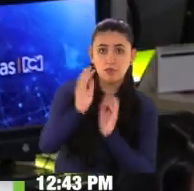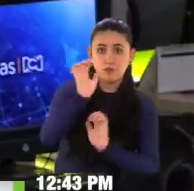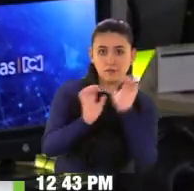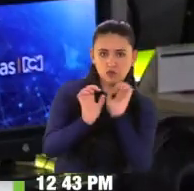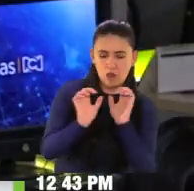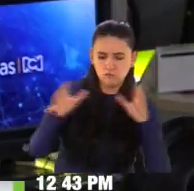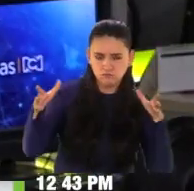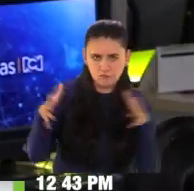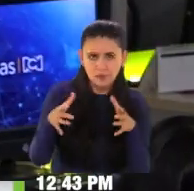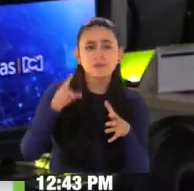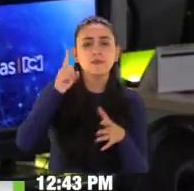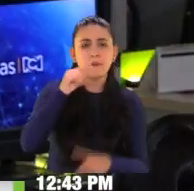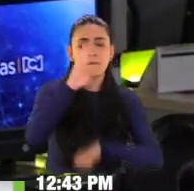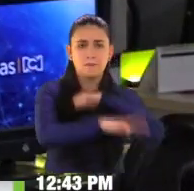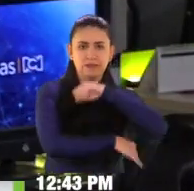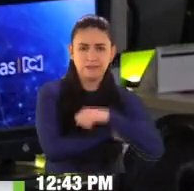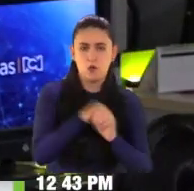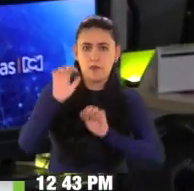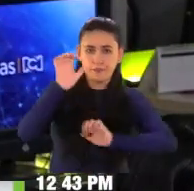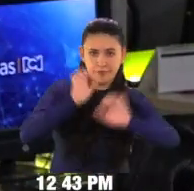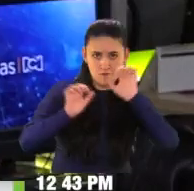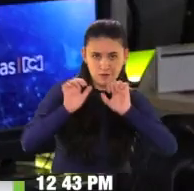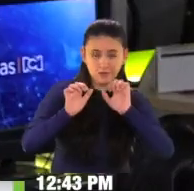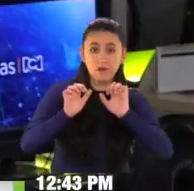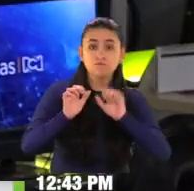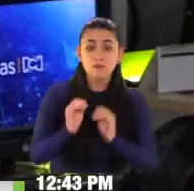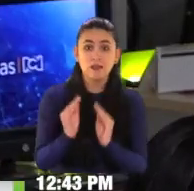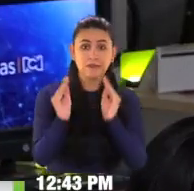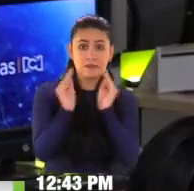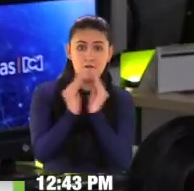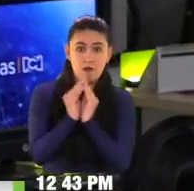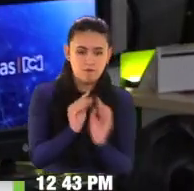y 9% menores en total abandono.